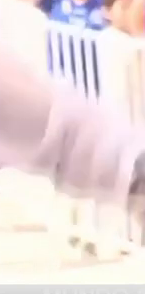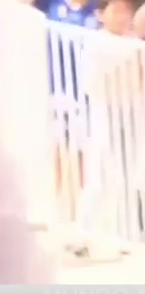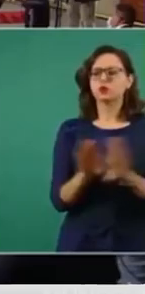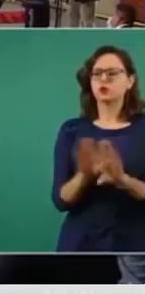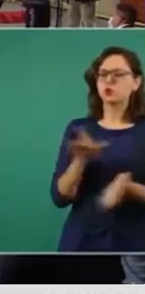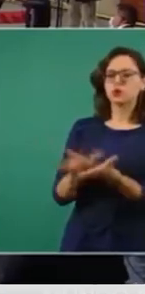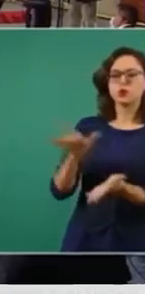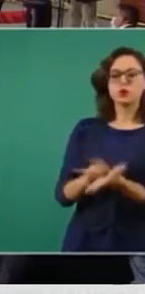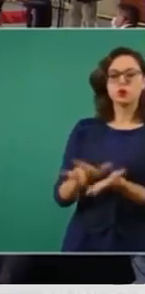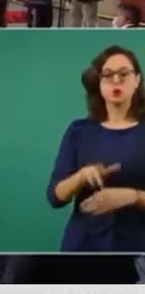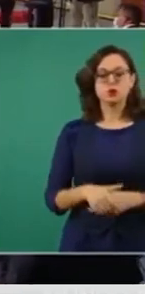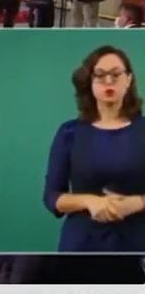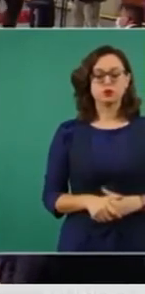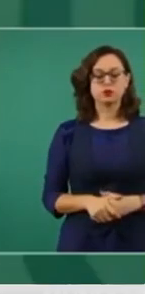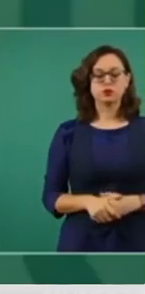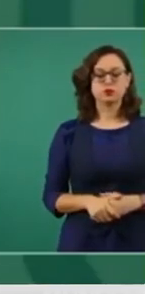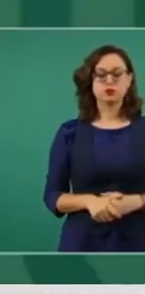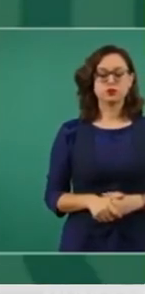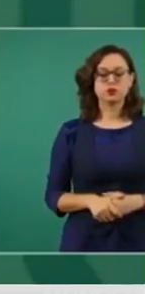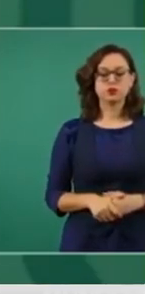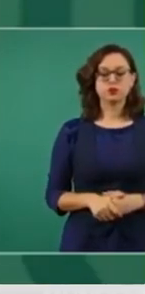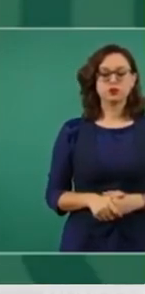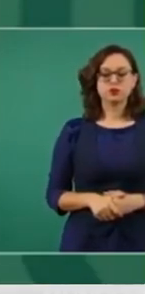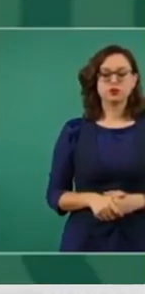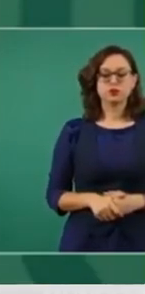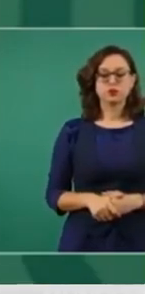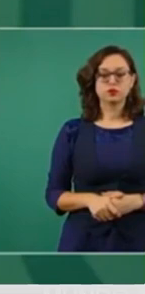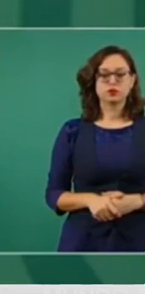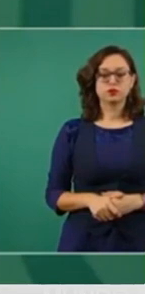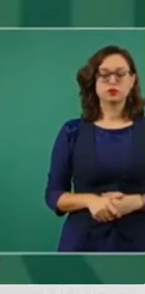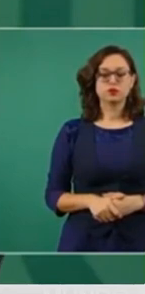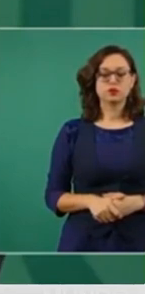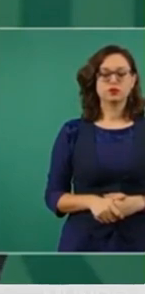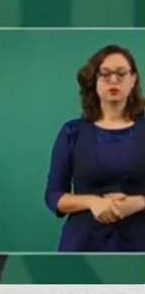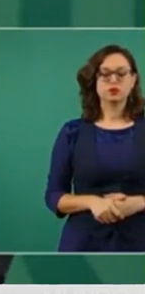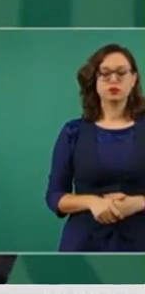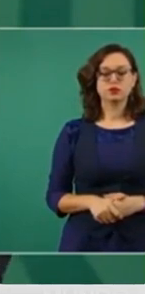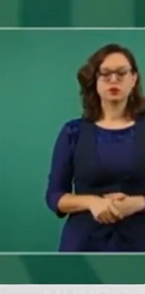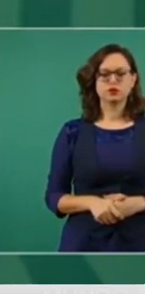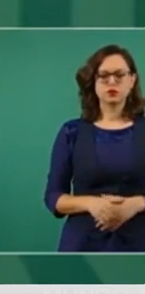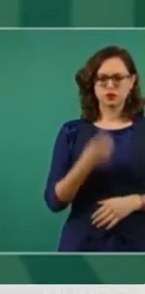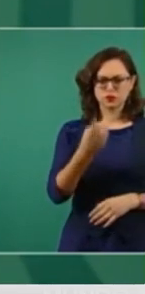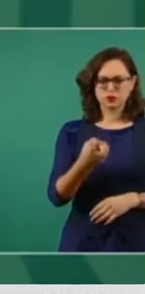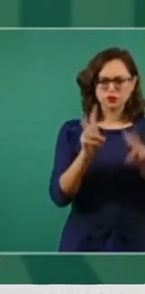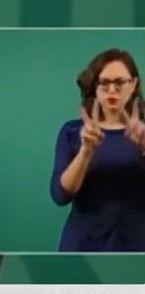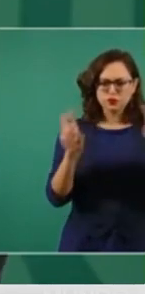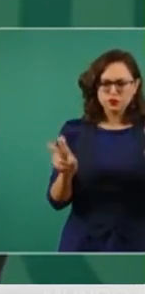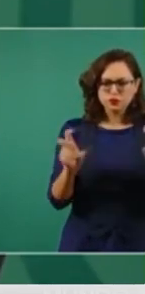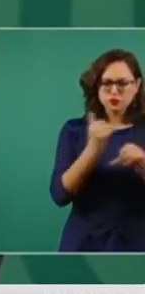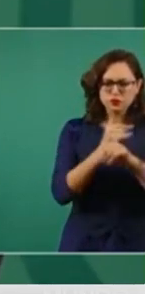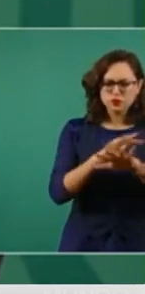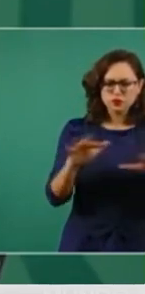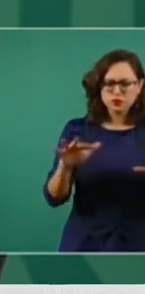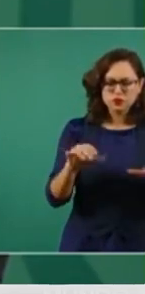una mujer con preparación de ingeniería, una mujer que entiende los problemas de la gente, una mujer que le habla a la